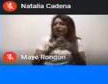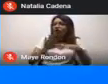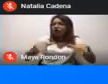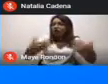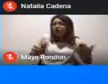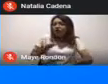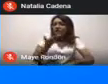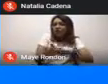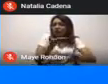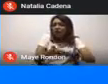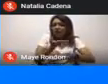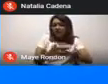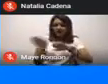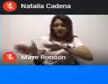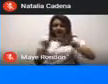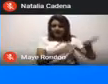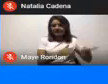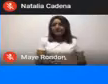esas sinergias. Siguiente.